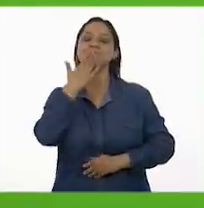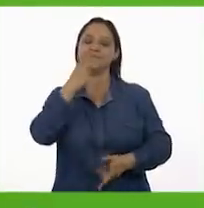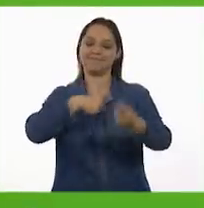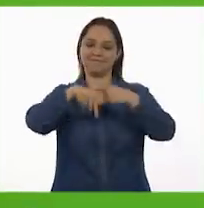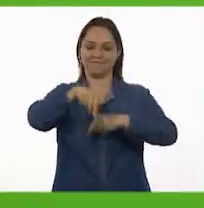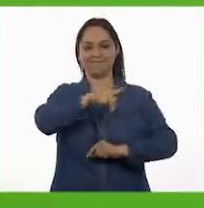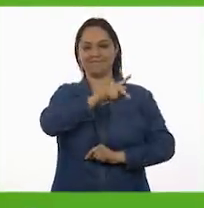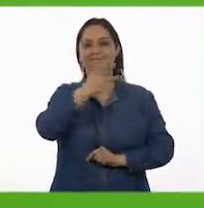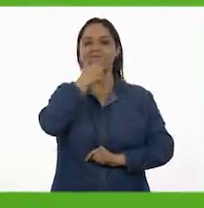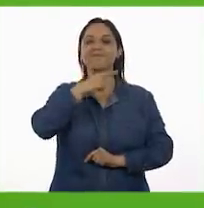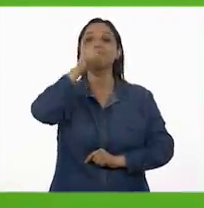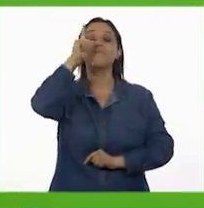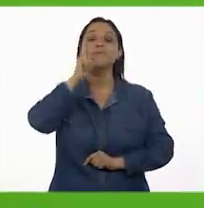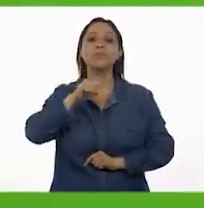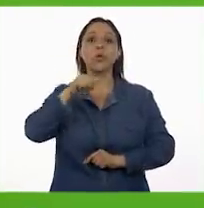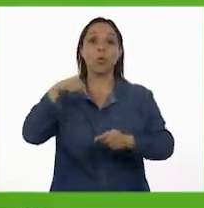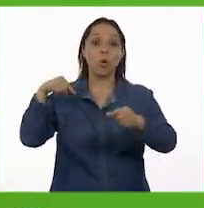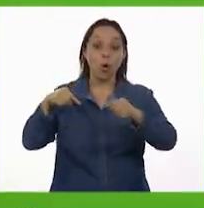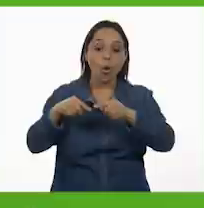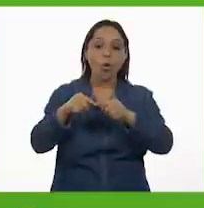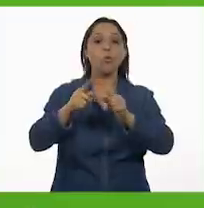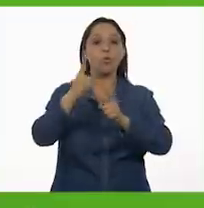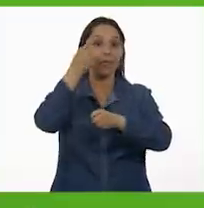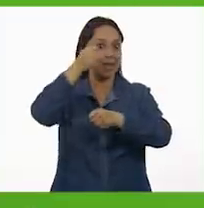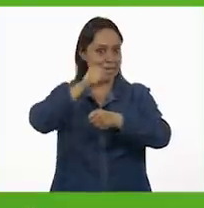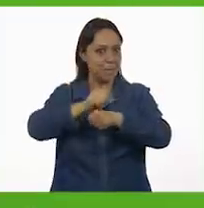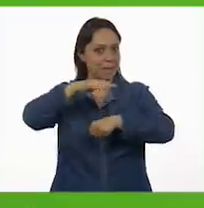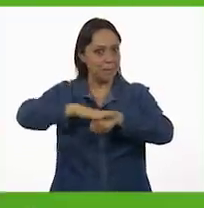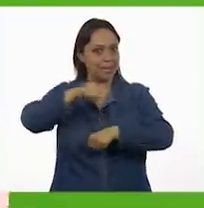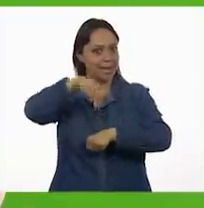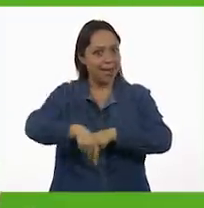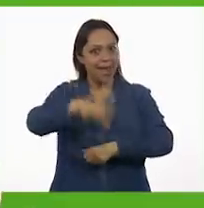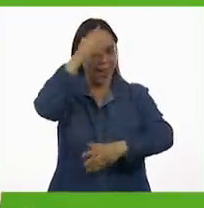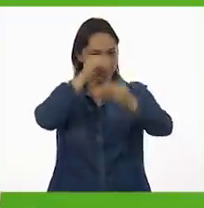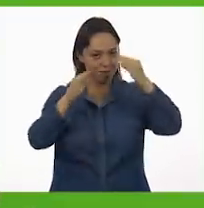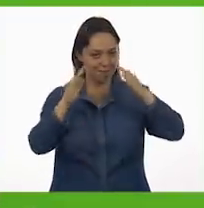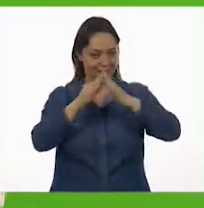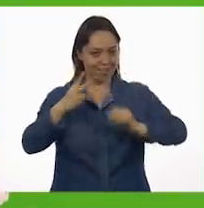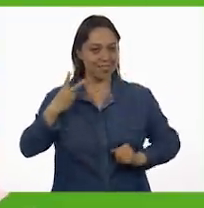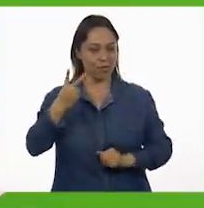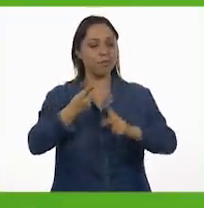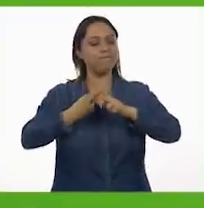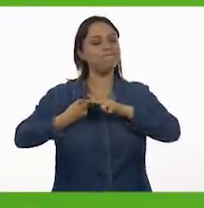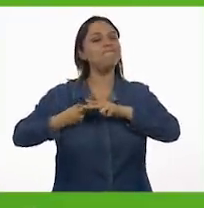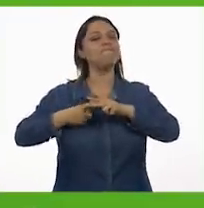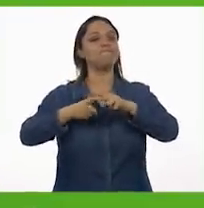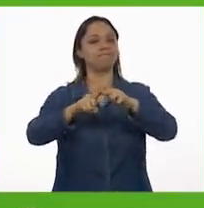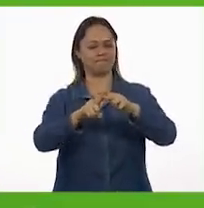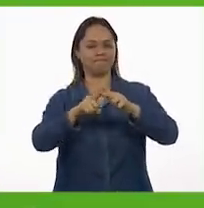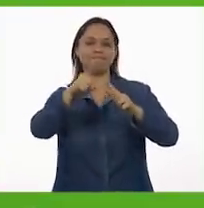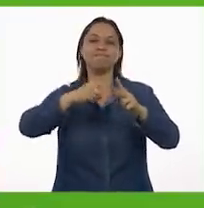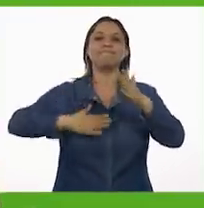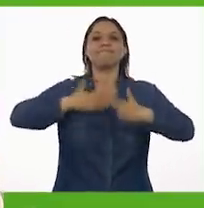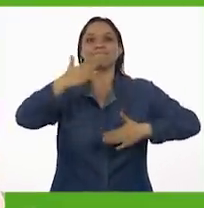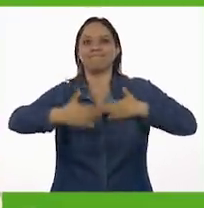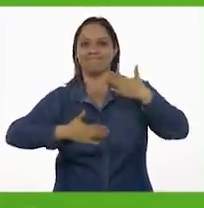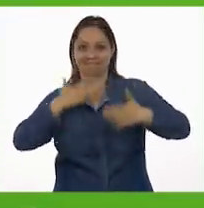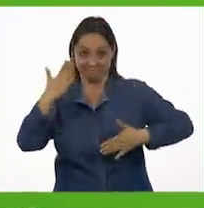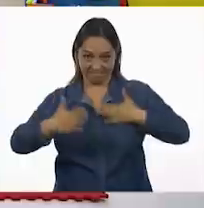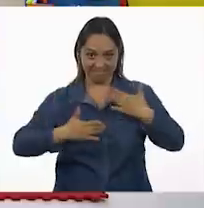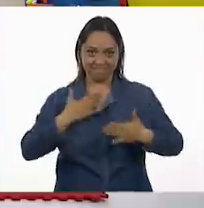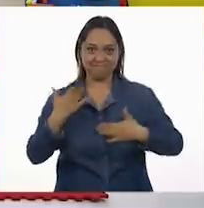Bienvenidas y bienvenidos una semana más a Aprende en Casa 2. Vamos a iniciar con todo el ánimo y el entusiasmo.